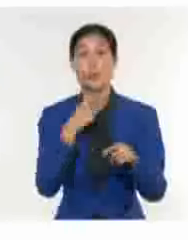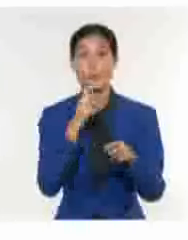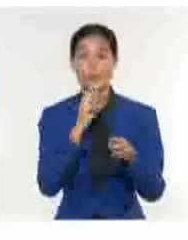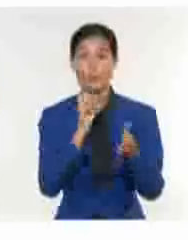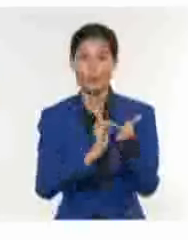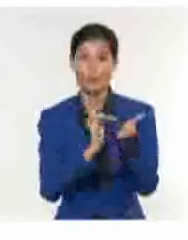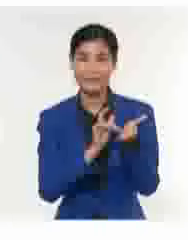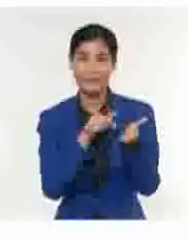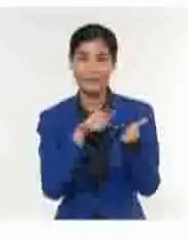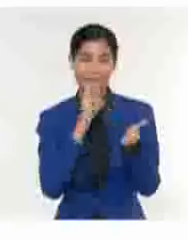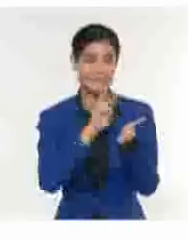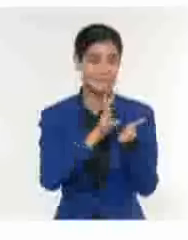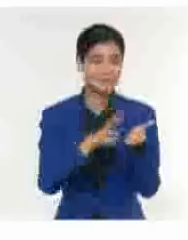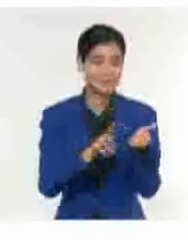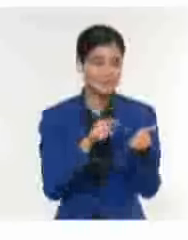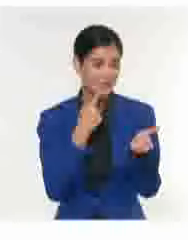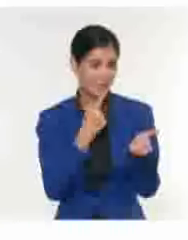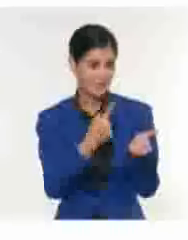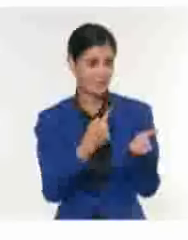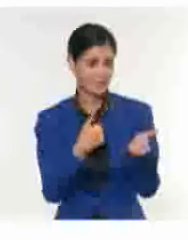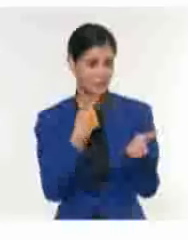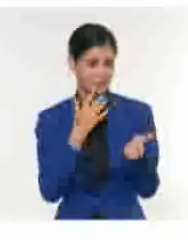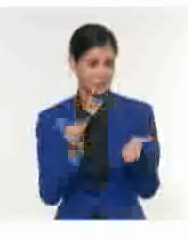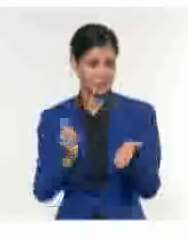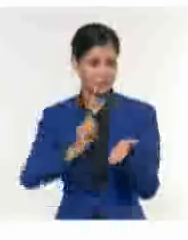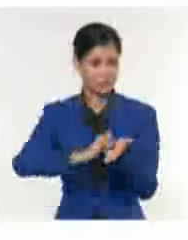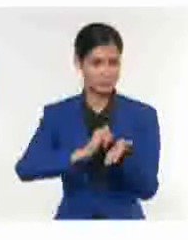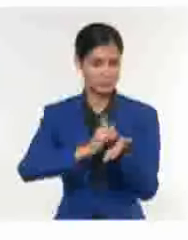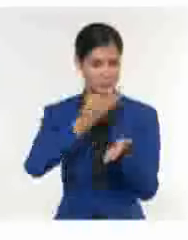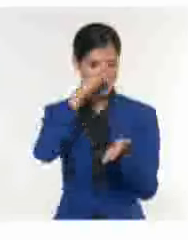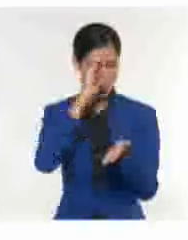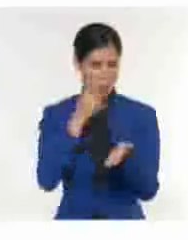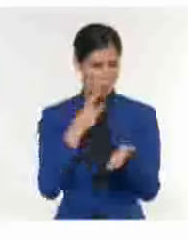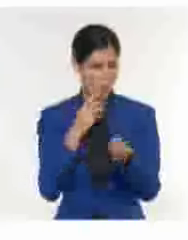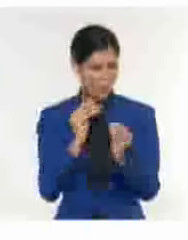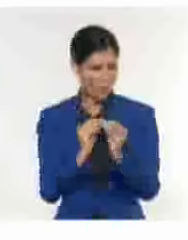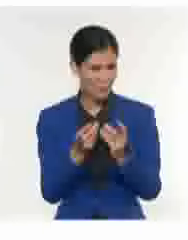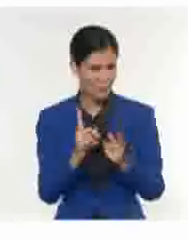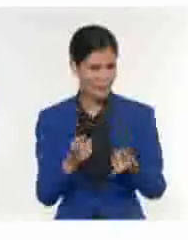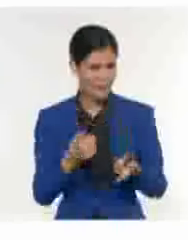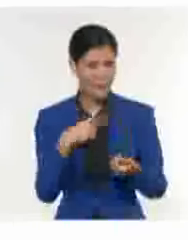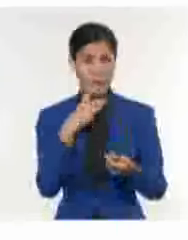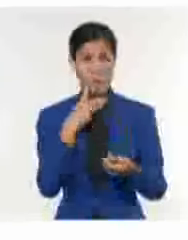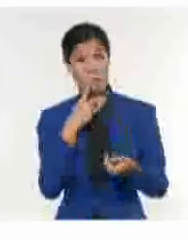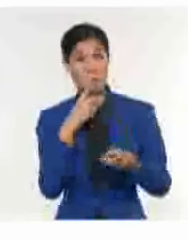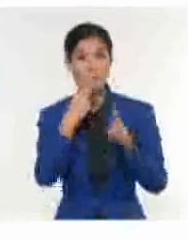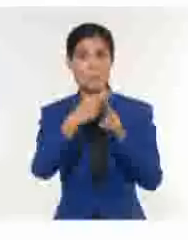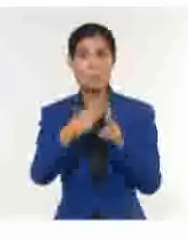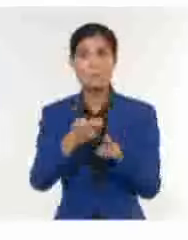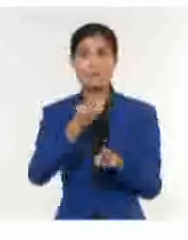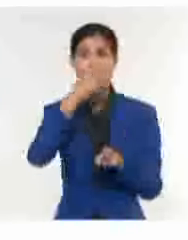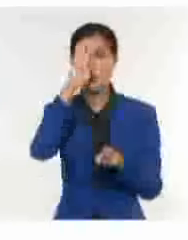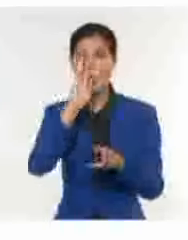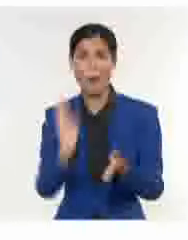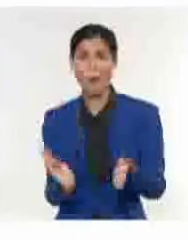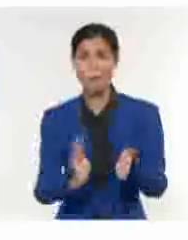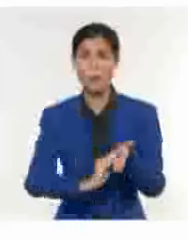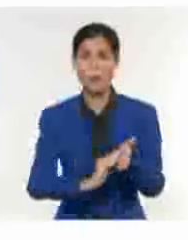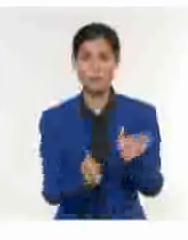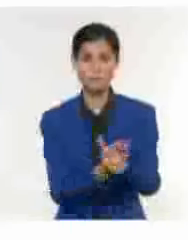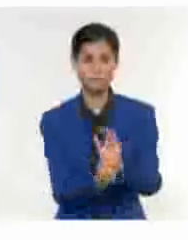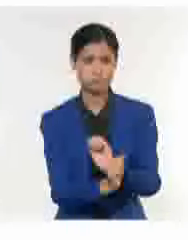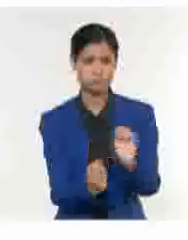haber visitado una nación incluida sin razón en la amplia lista de estados que, según la Casa